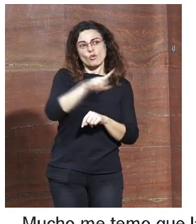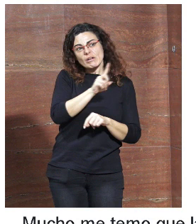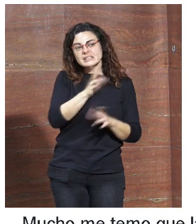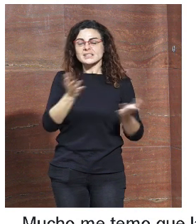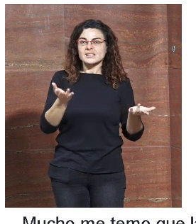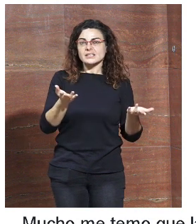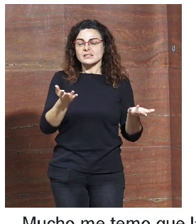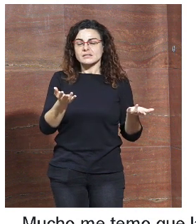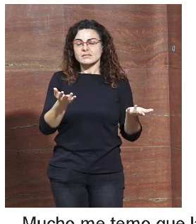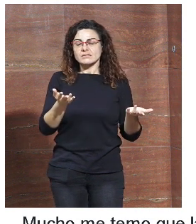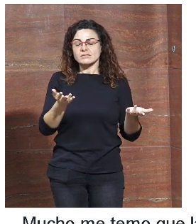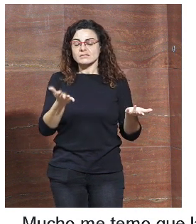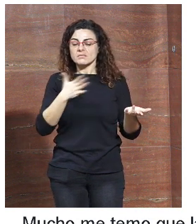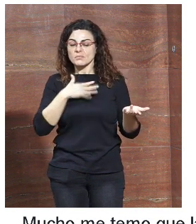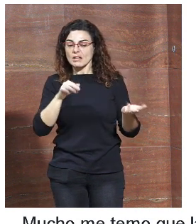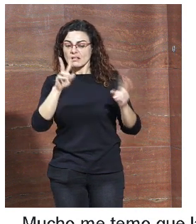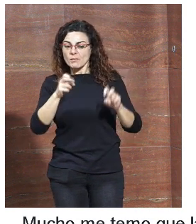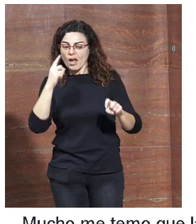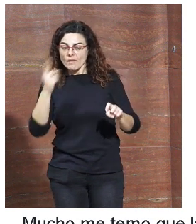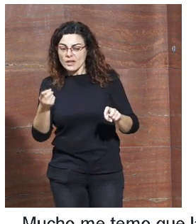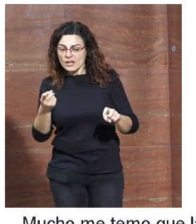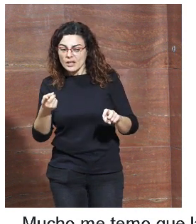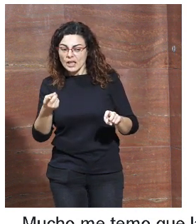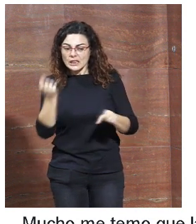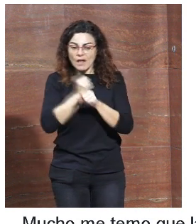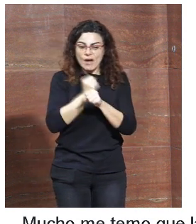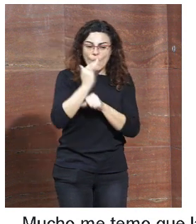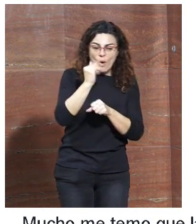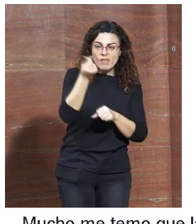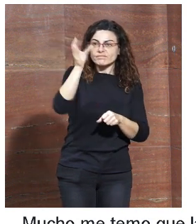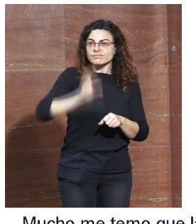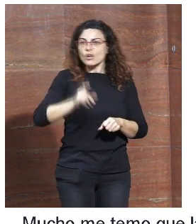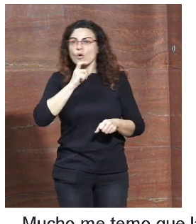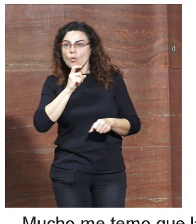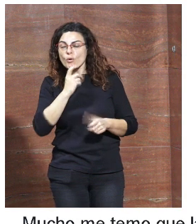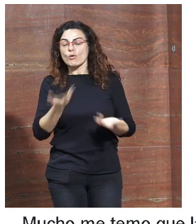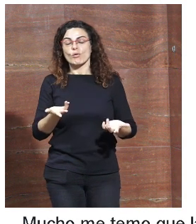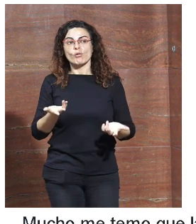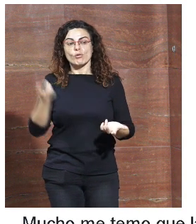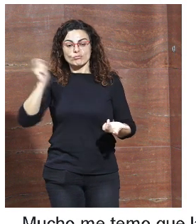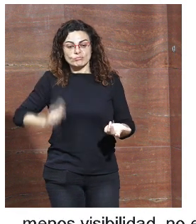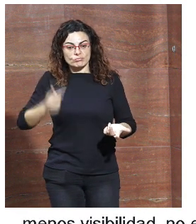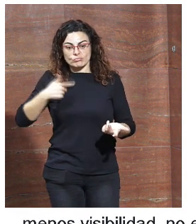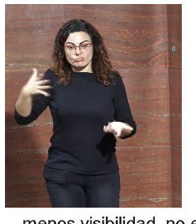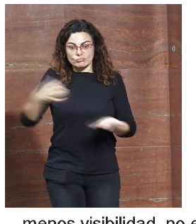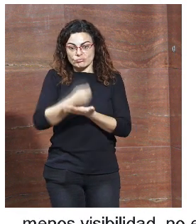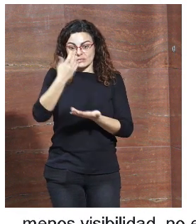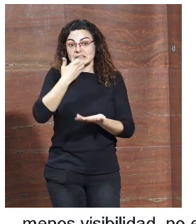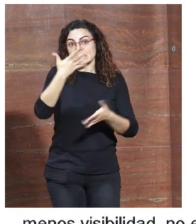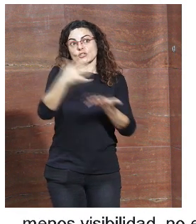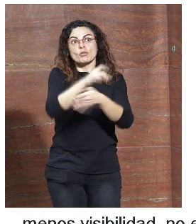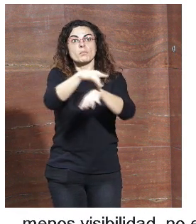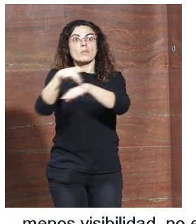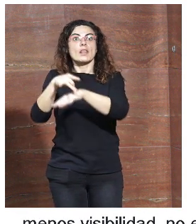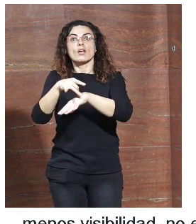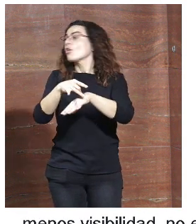pues la esfera reproductiva, los cuidados, el trabajo no remunerado, la casualidad, no es casualidad, sabemos todo lo que hay por detrás, pues desde una perspectiva